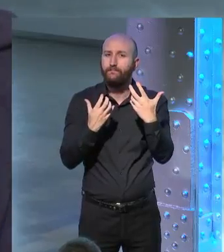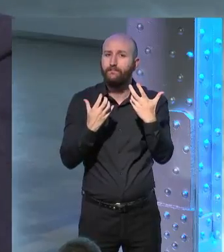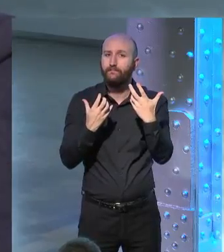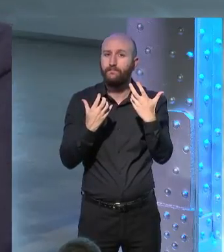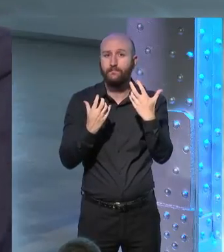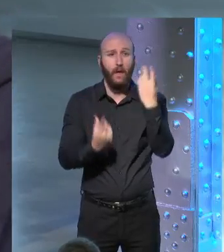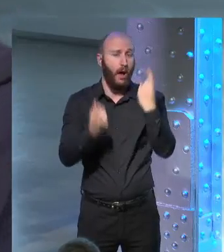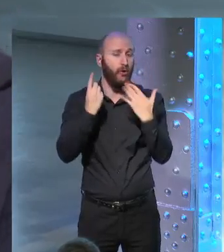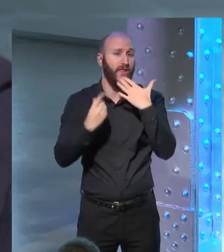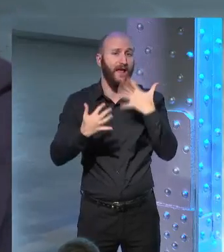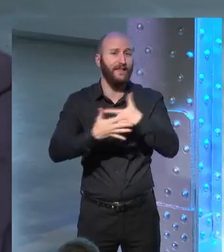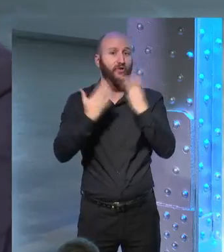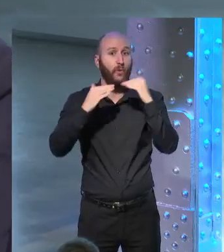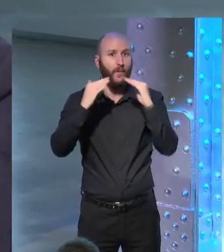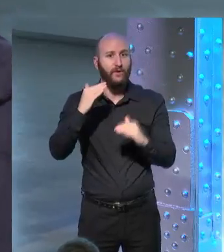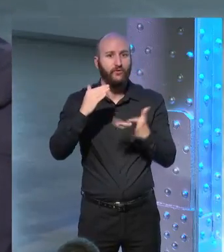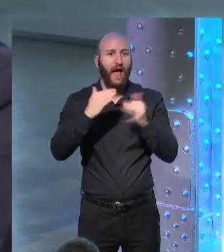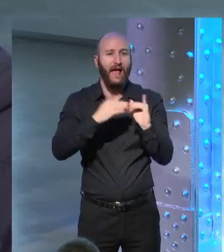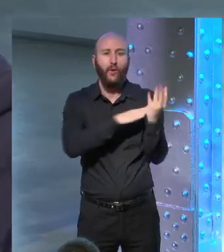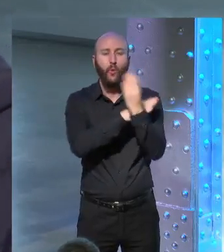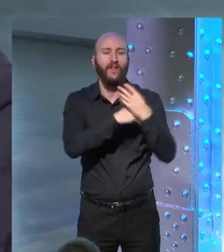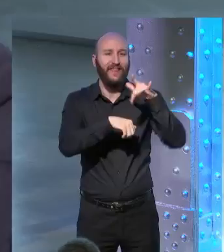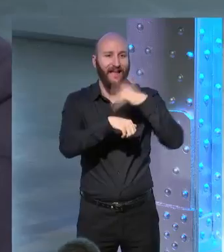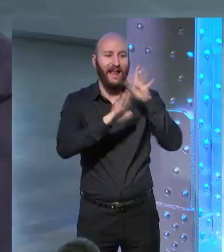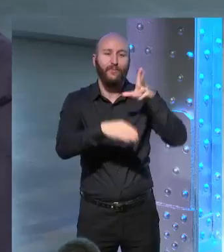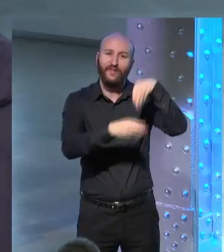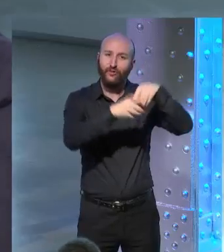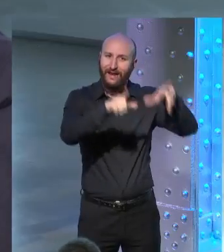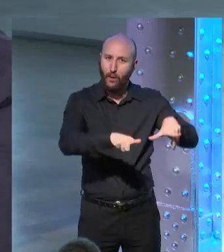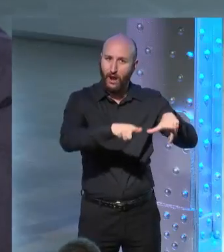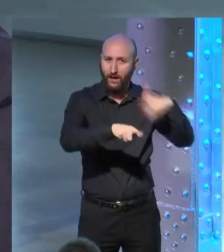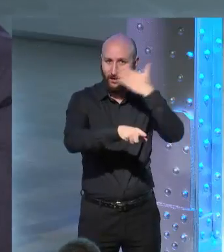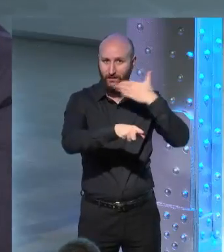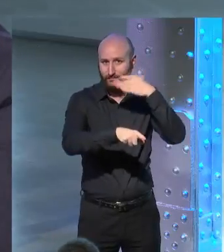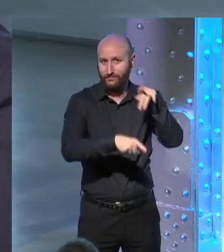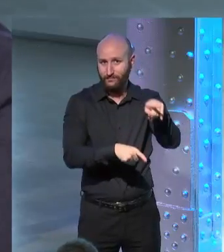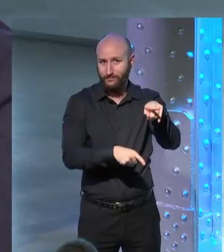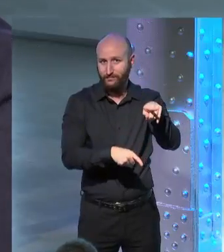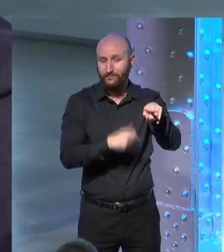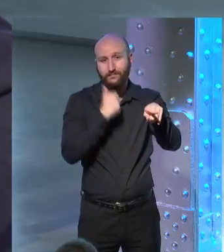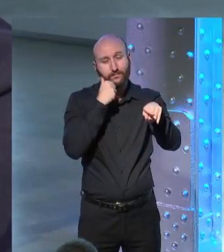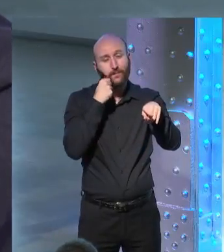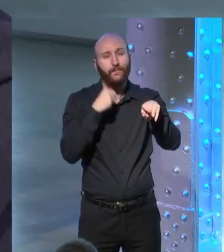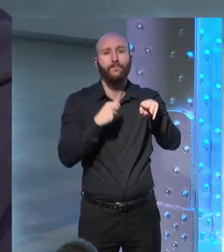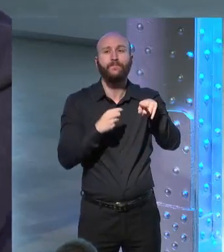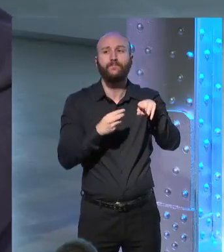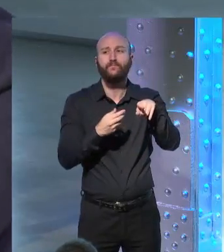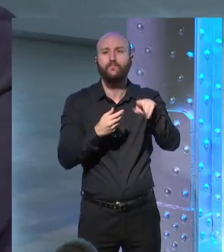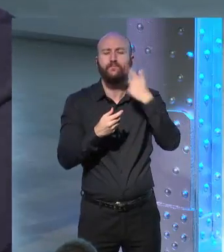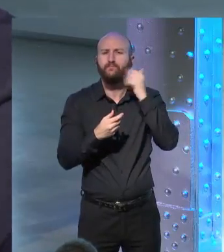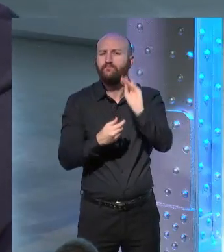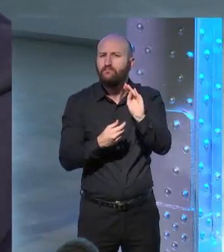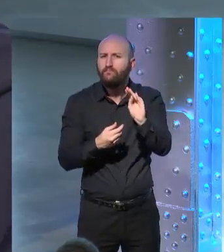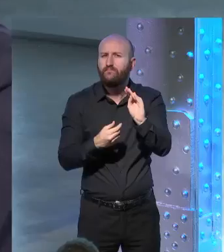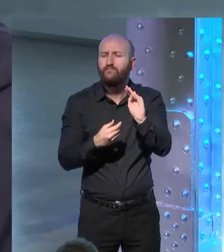que algunos menores tienen una niñera tecnológica también en clase. Es decir, ¿os cuesta más hacer que